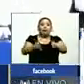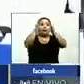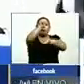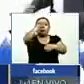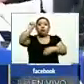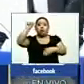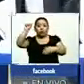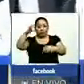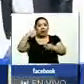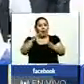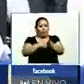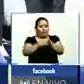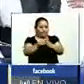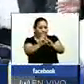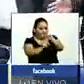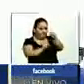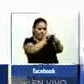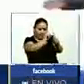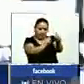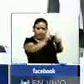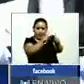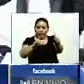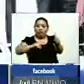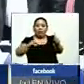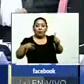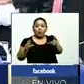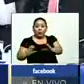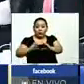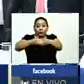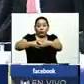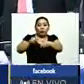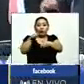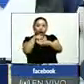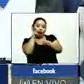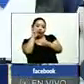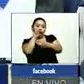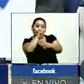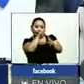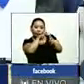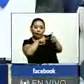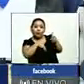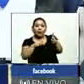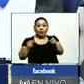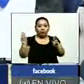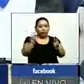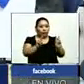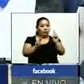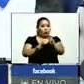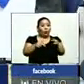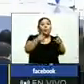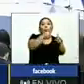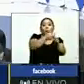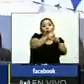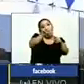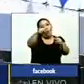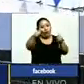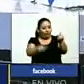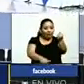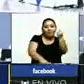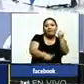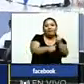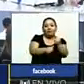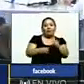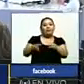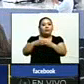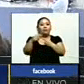ya se sometieron a las primeras entrevistas de la subcomisión que estudia sus perfiles. Las ternas de propietarios y suplentes del partido Gana